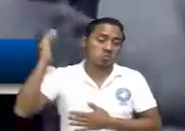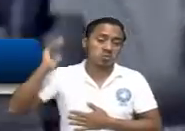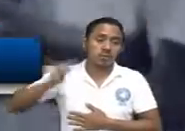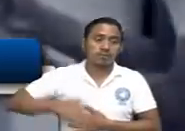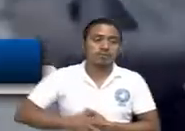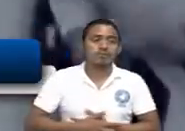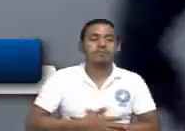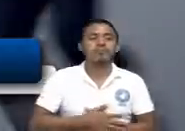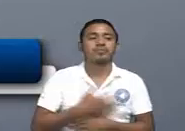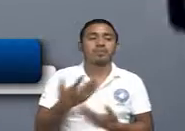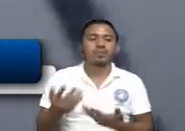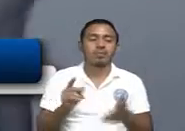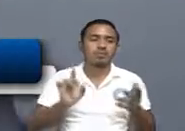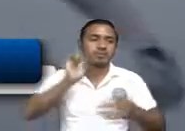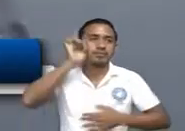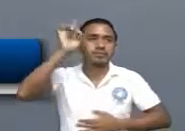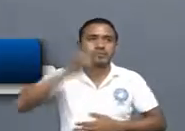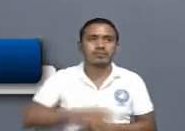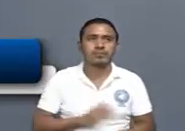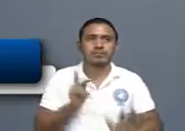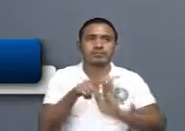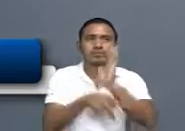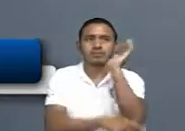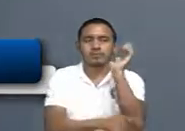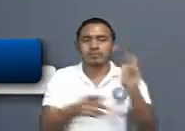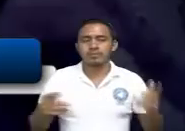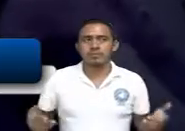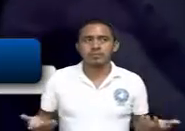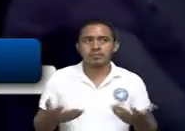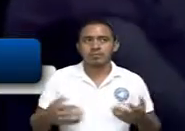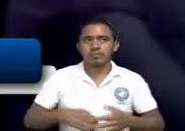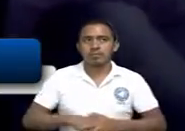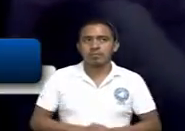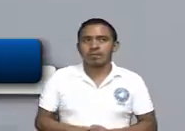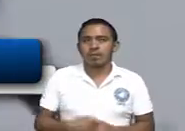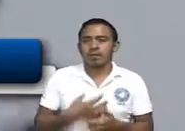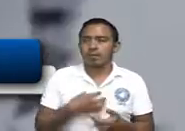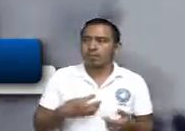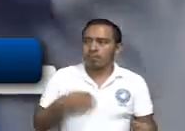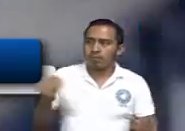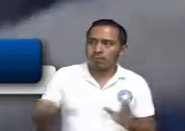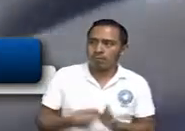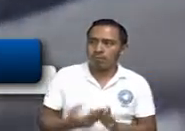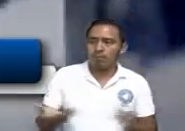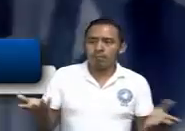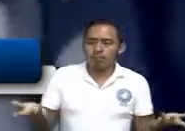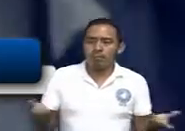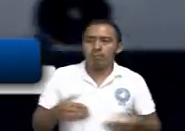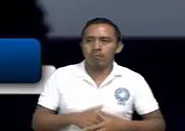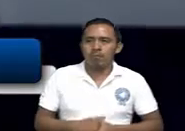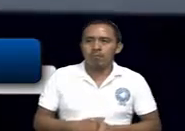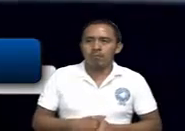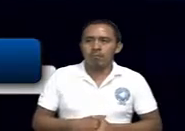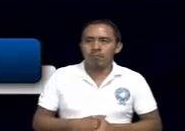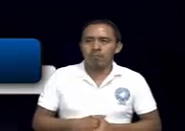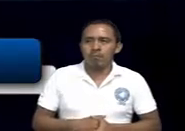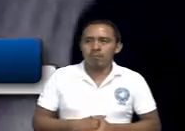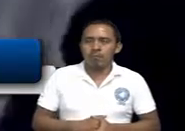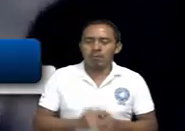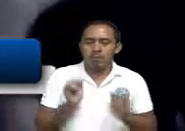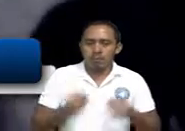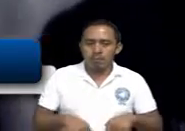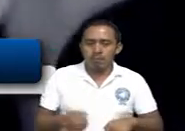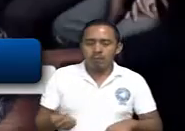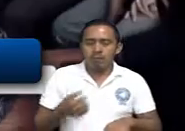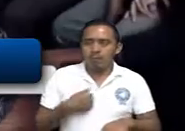preocupante. Uno de los avances como país creo que es precisamente ese nivel de acceso a los medios de poder suicidarse.